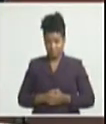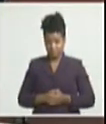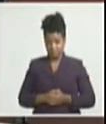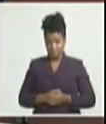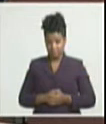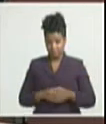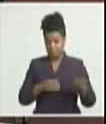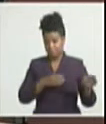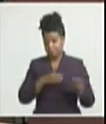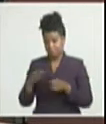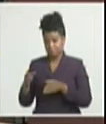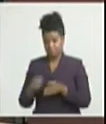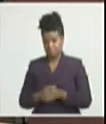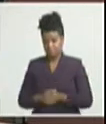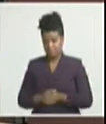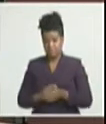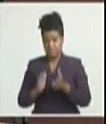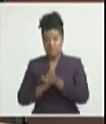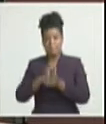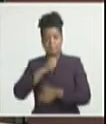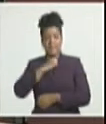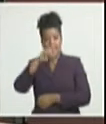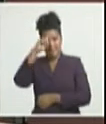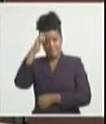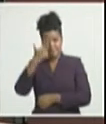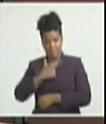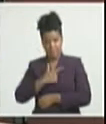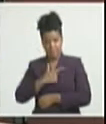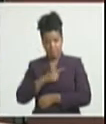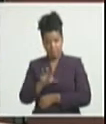Salvador Valdés Mesa.